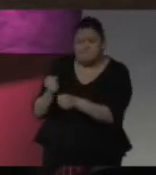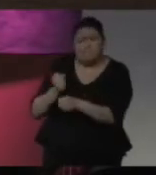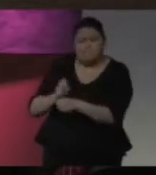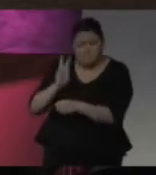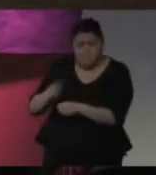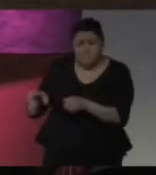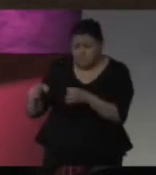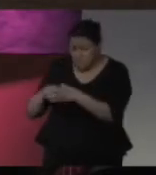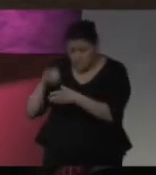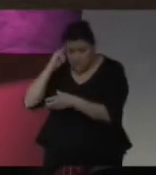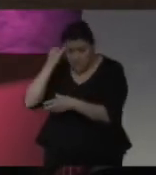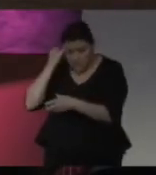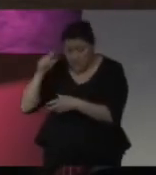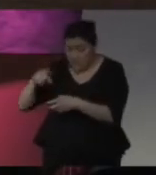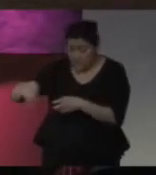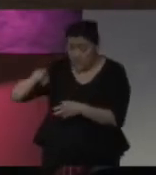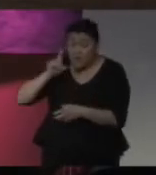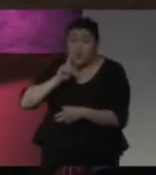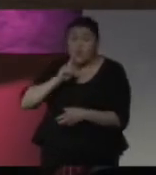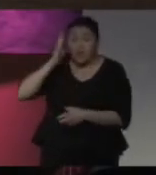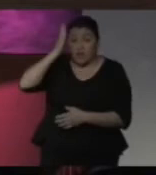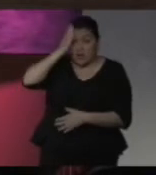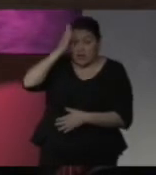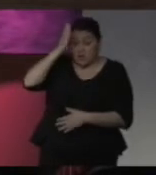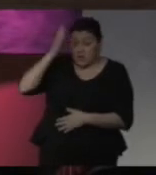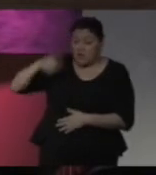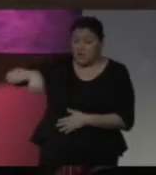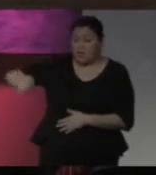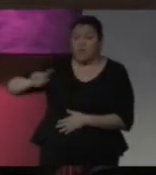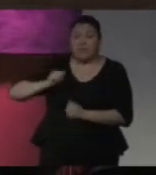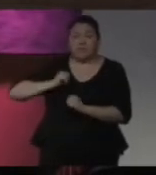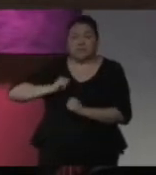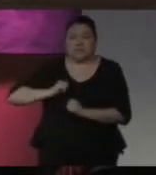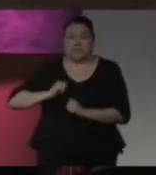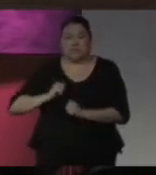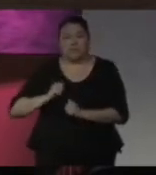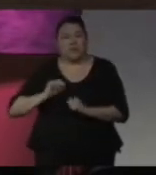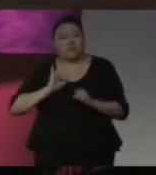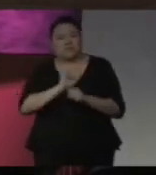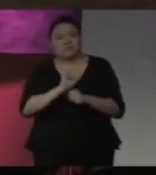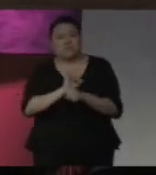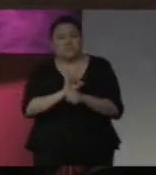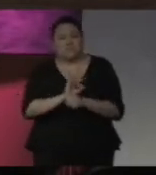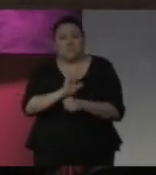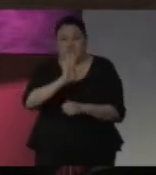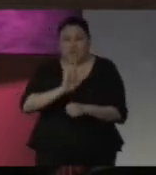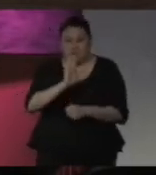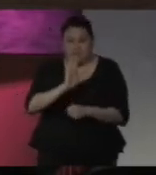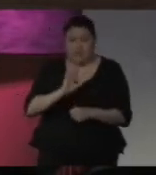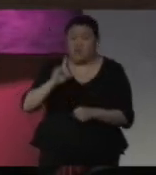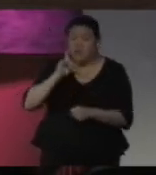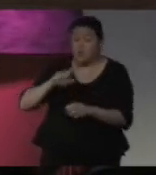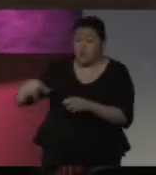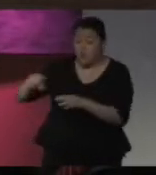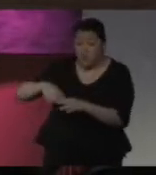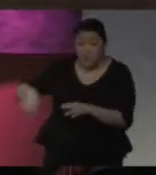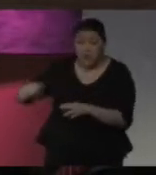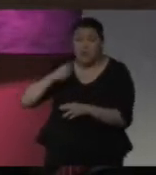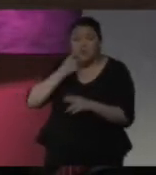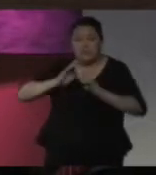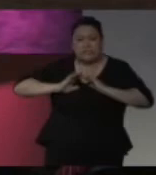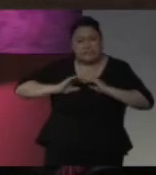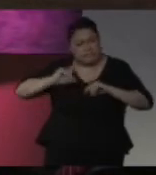comunidades, donde las mujeres se presentan como energía central. La exigencia de las comunidades por la